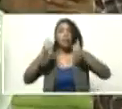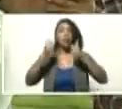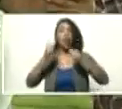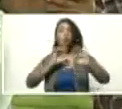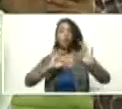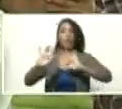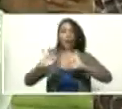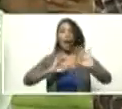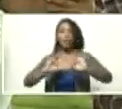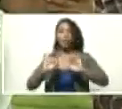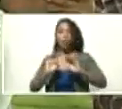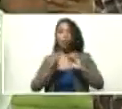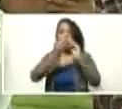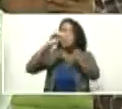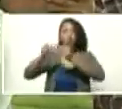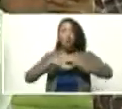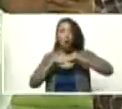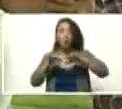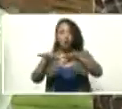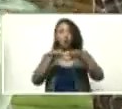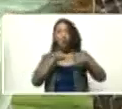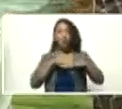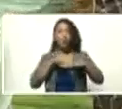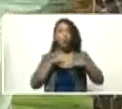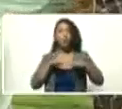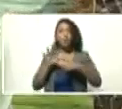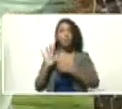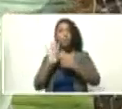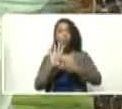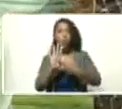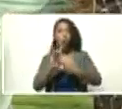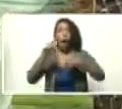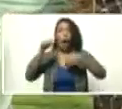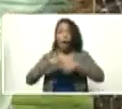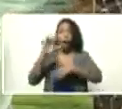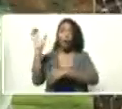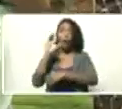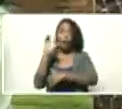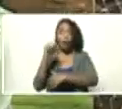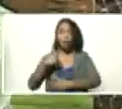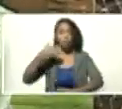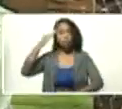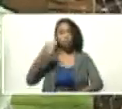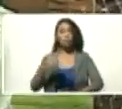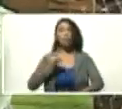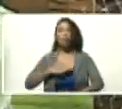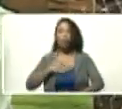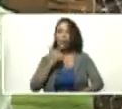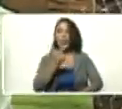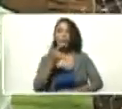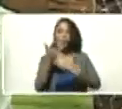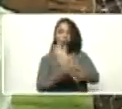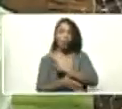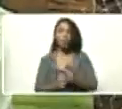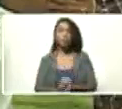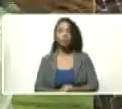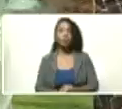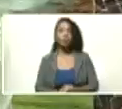teatros para hacer las presentaciones. Y aquí en Caracas, mi comandante, podemos decir que es